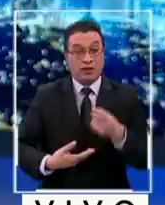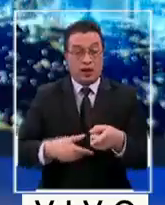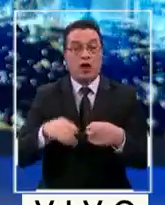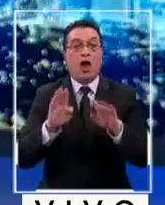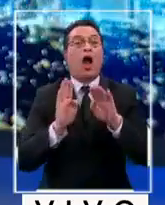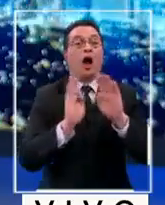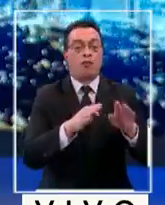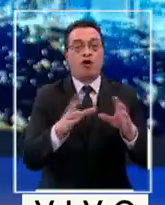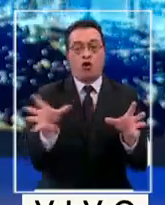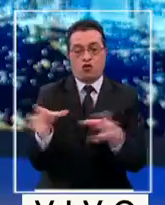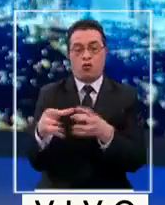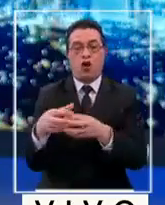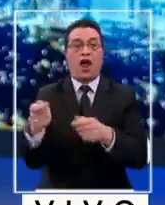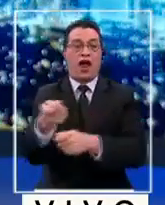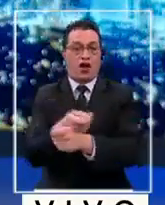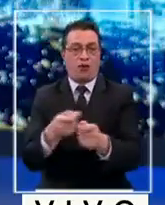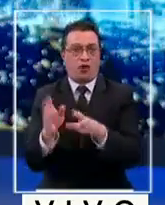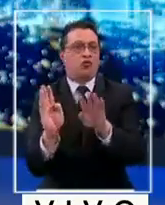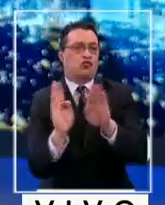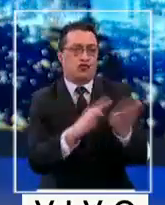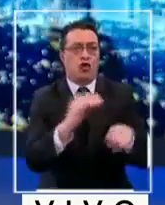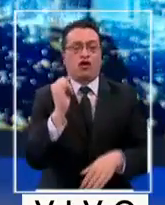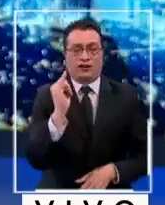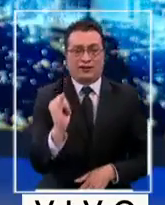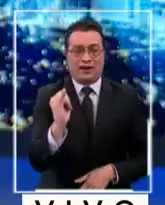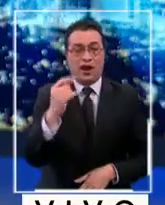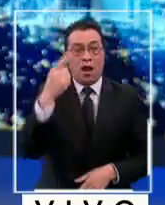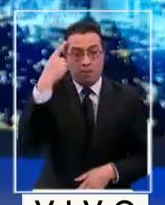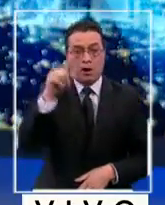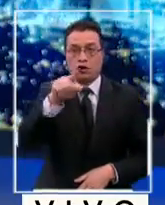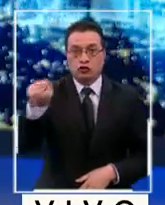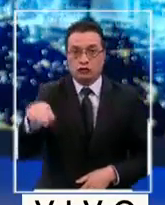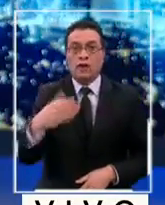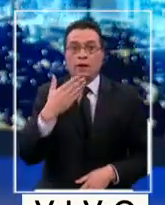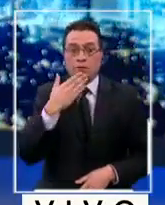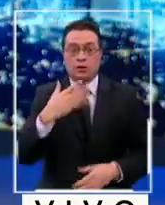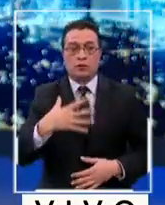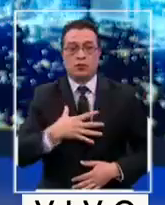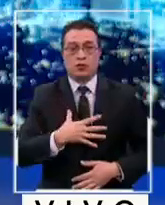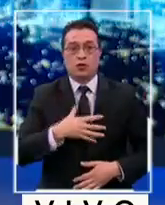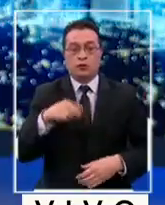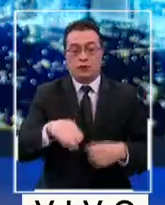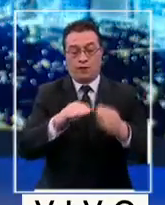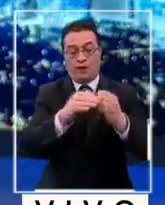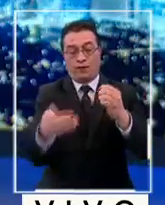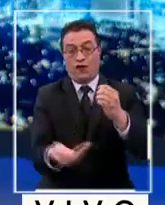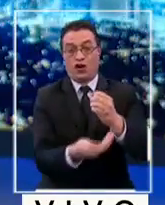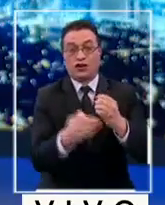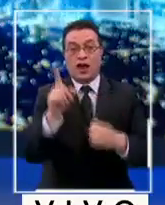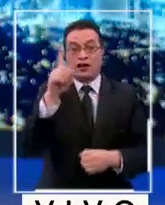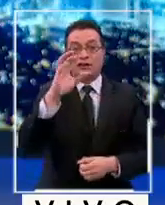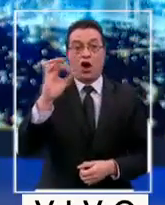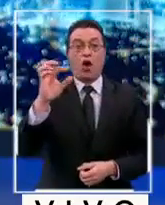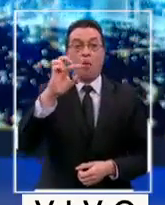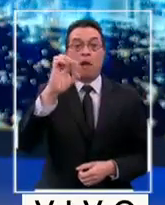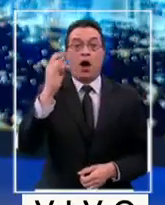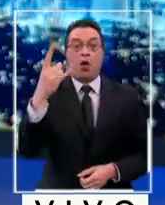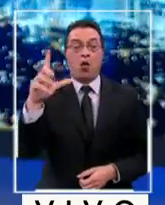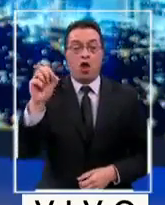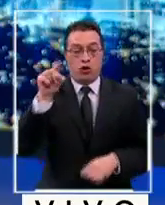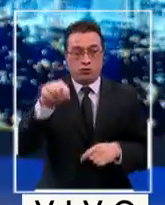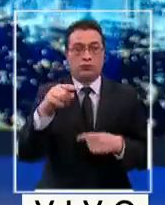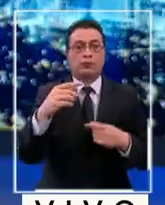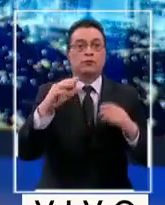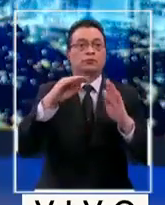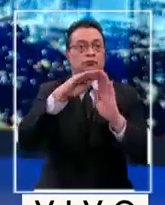los grandes grupos económicos, pero también ellos parecen haber entrado en pánico. Hoy la bolsa de Sao Paulo sufrió su peor desplome en 10